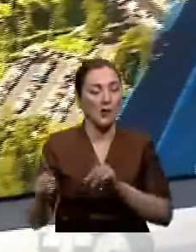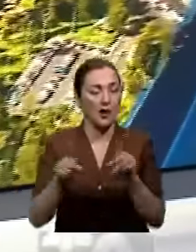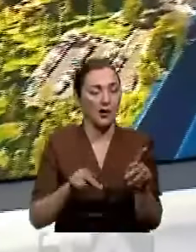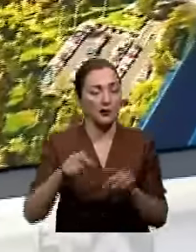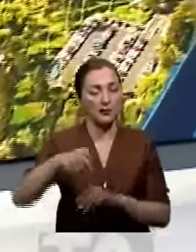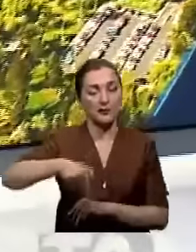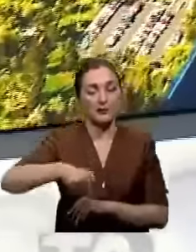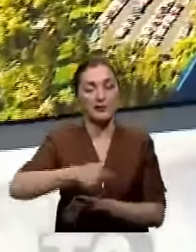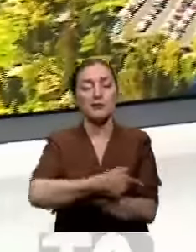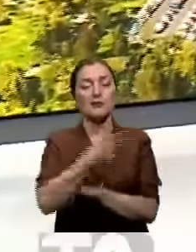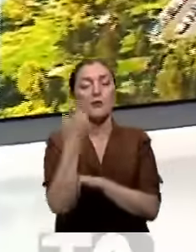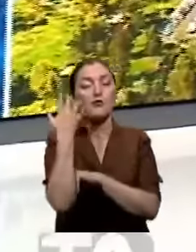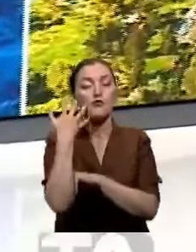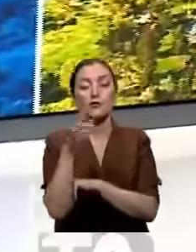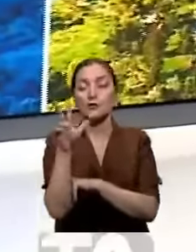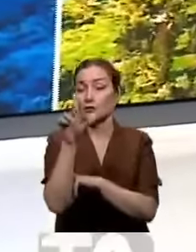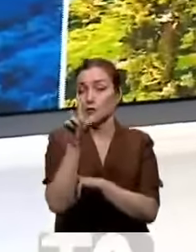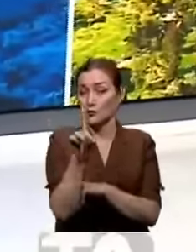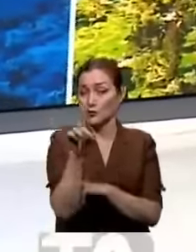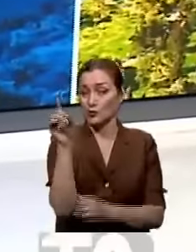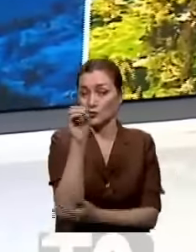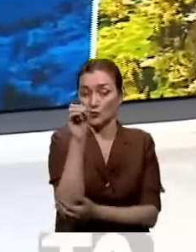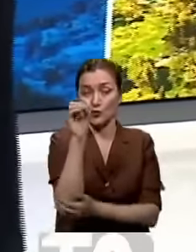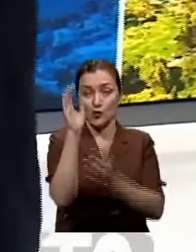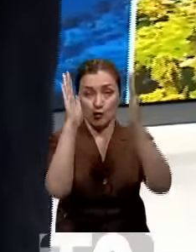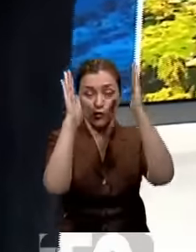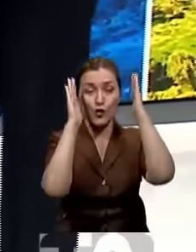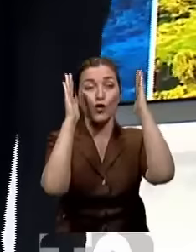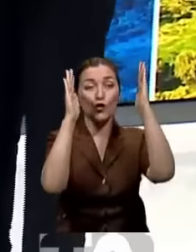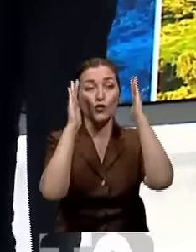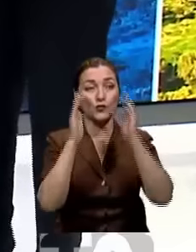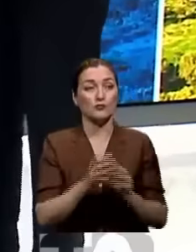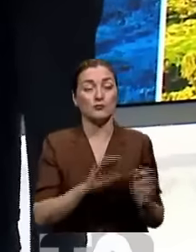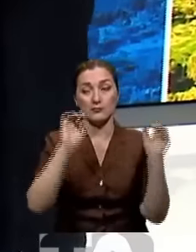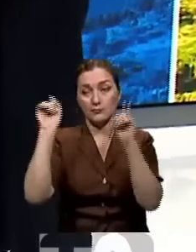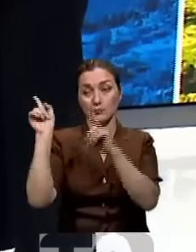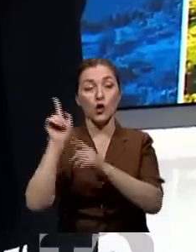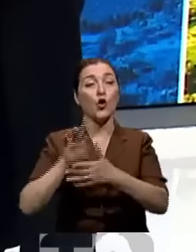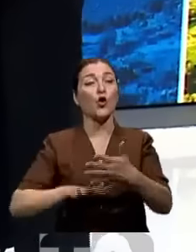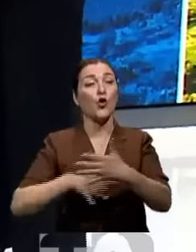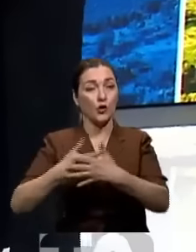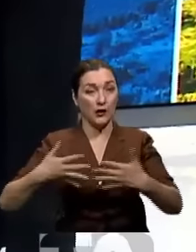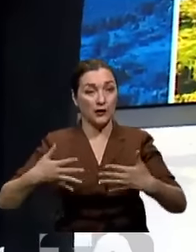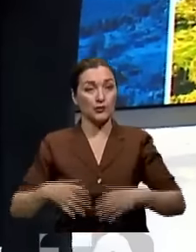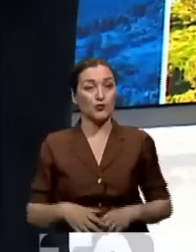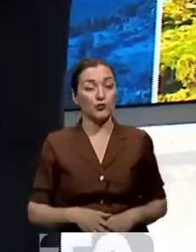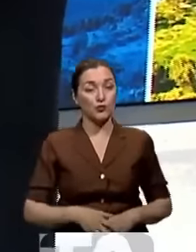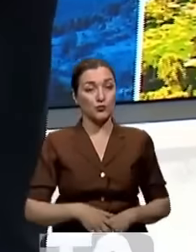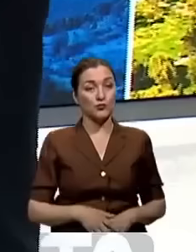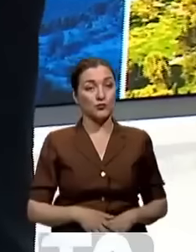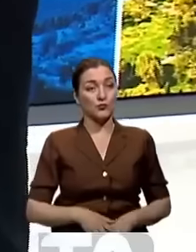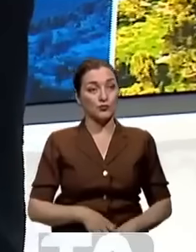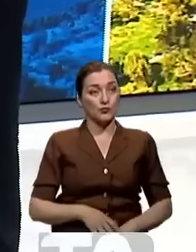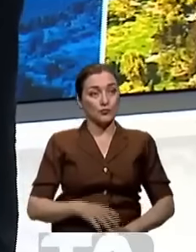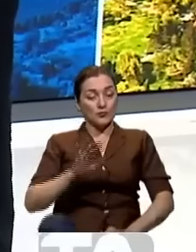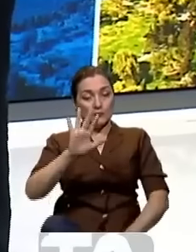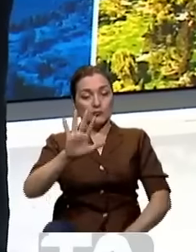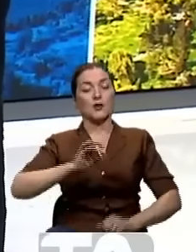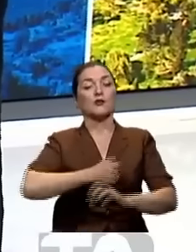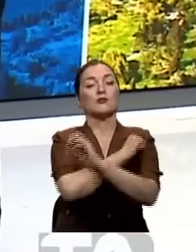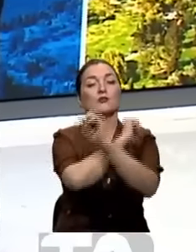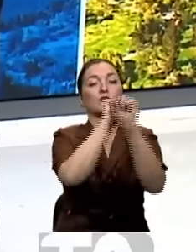hoy 31 de octubre, así que muchísima atención porque estos son los horarios de los cortes. Vamos a ver, de 5 de la mañana a 3 de la